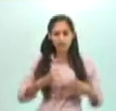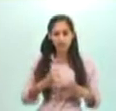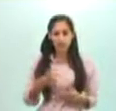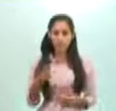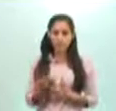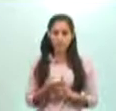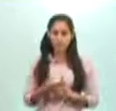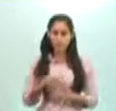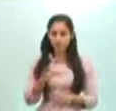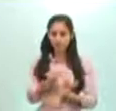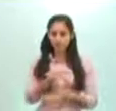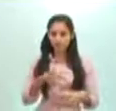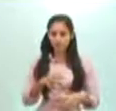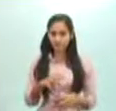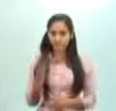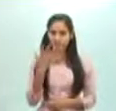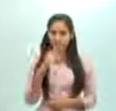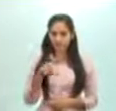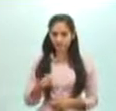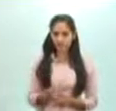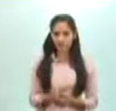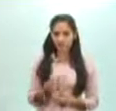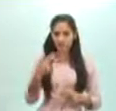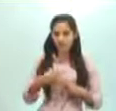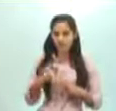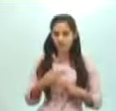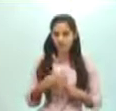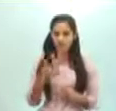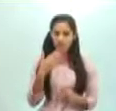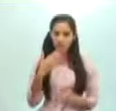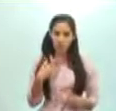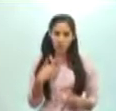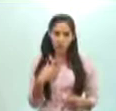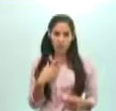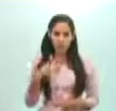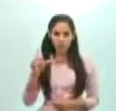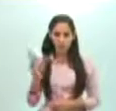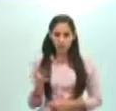ella, llamándose a sí mismos poetas malditos.